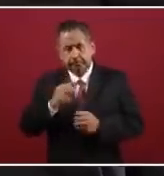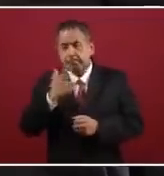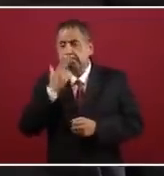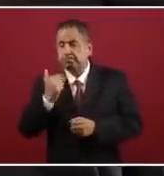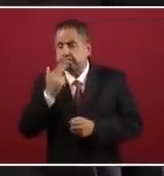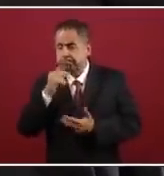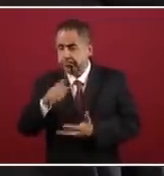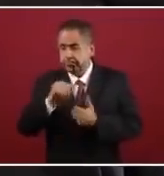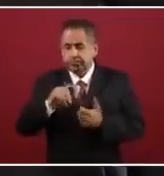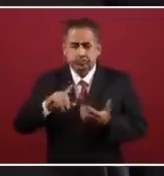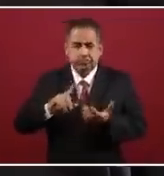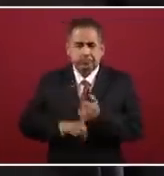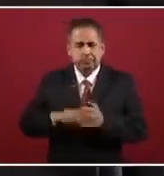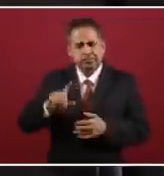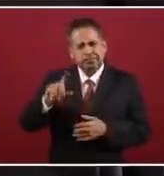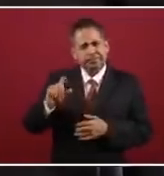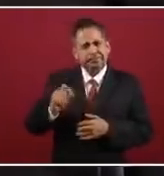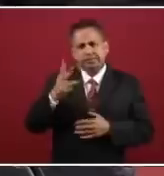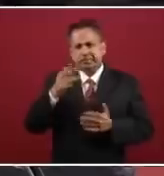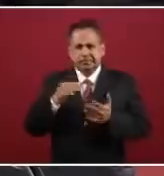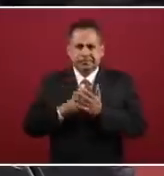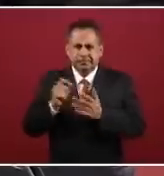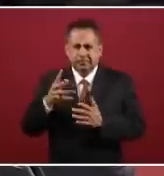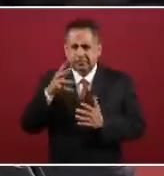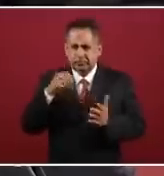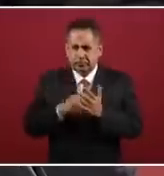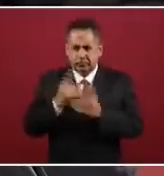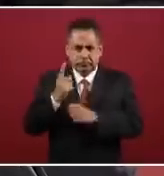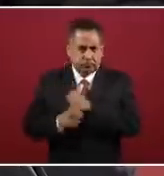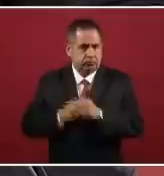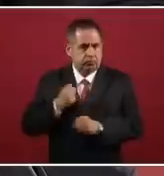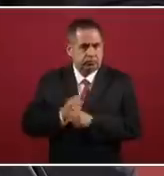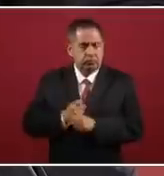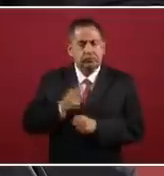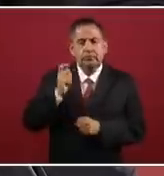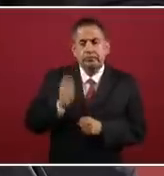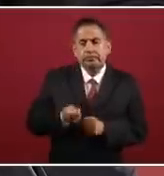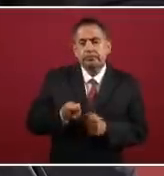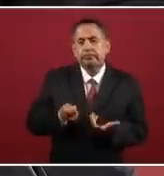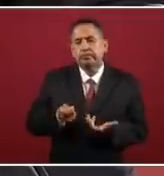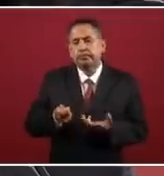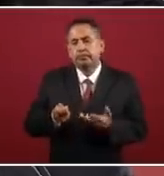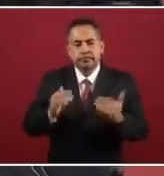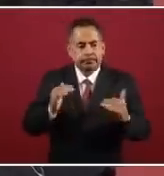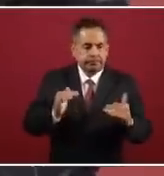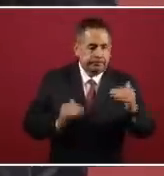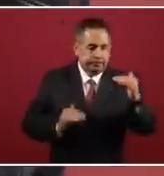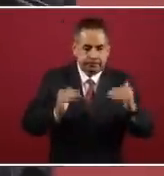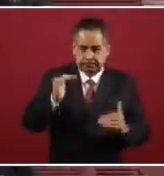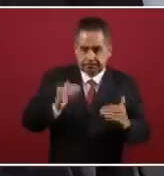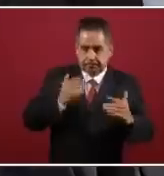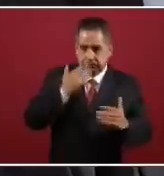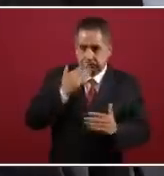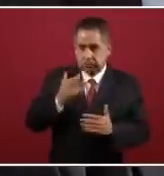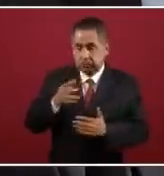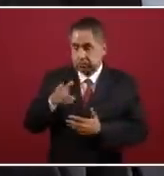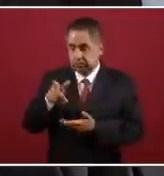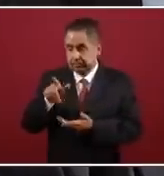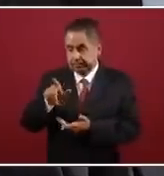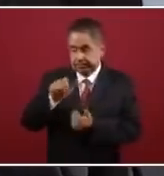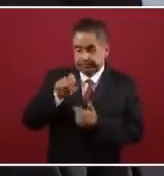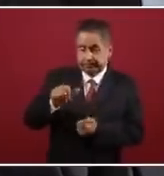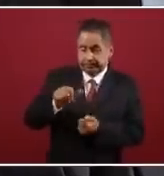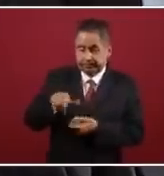pues asciende más o menos a unos 23,000-24,000 pesos al año. O sea, realmente no están compensando en este momento el daño que